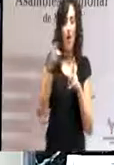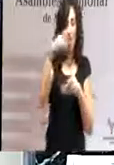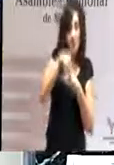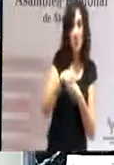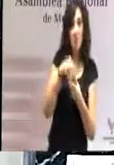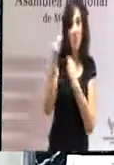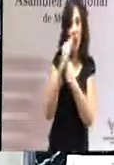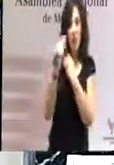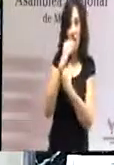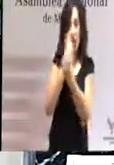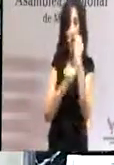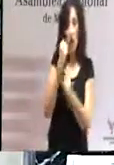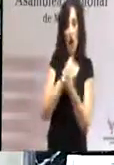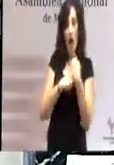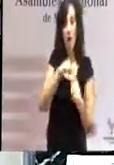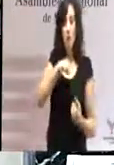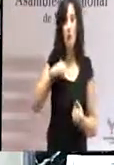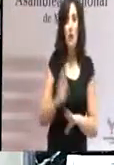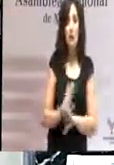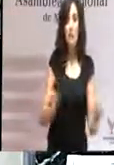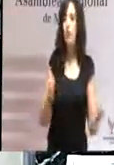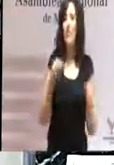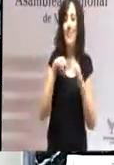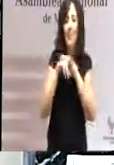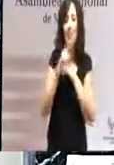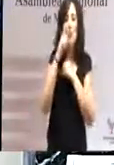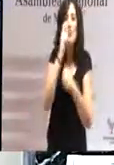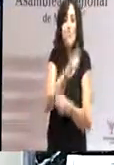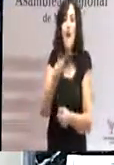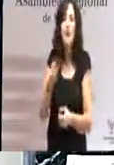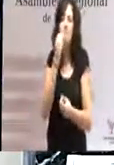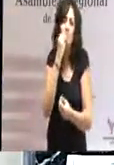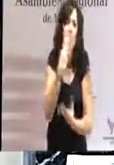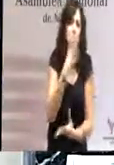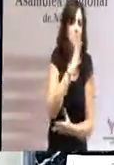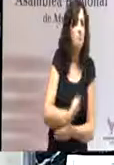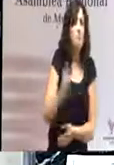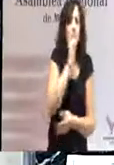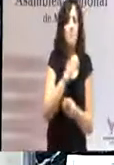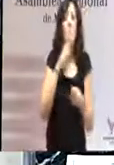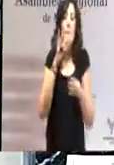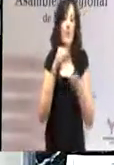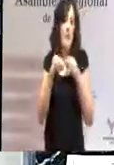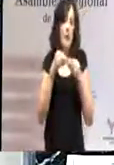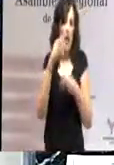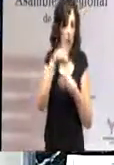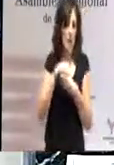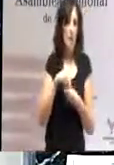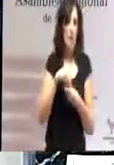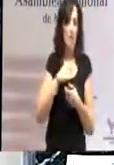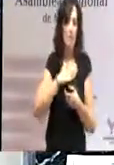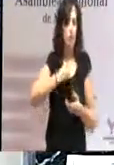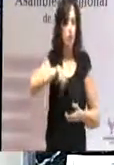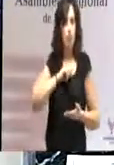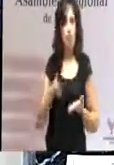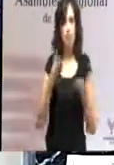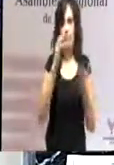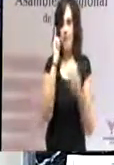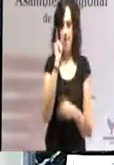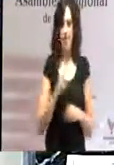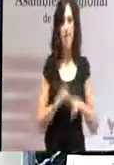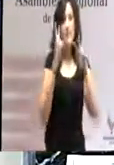autonómica, sino con los recursos humanos magníficos y materiales que tenemos a disposición. En